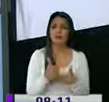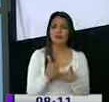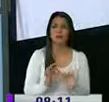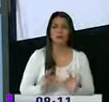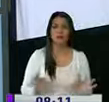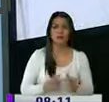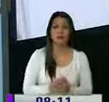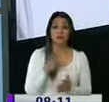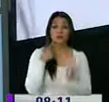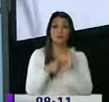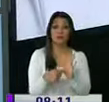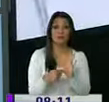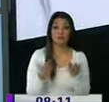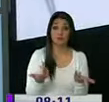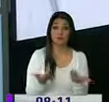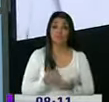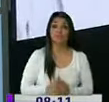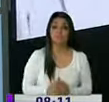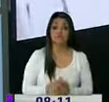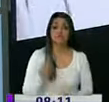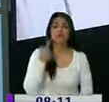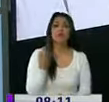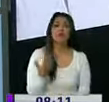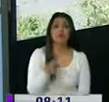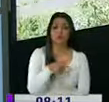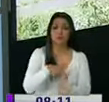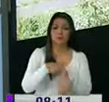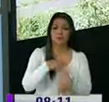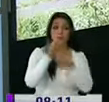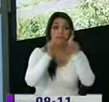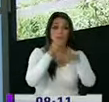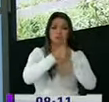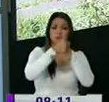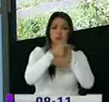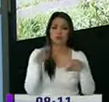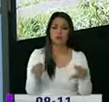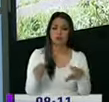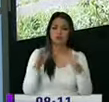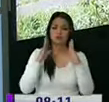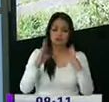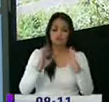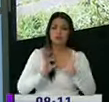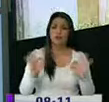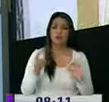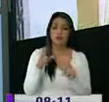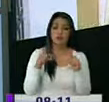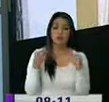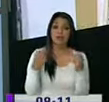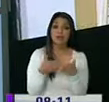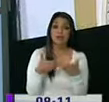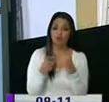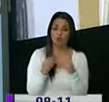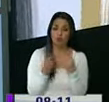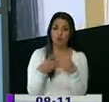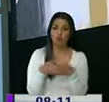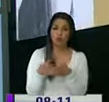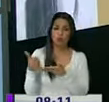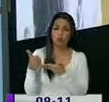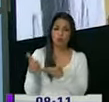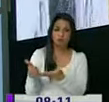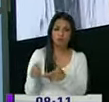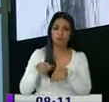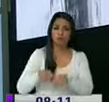ciudad. Un ejemplo es eso. ¿Hace cuánto tiempo, pregunto yo a la autoridad, no ha pasado una cuadrilla para limpiar, para darles